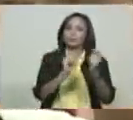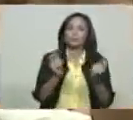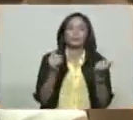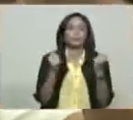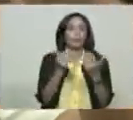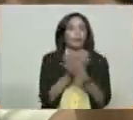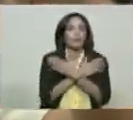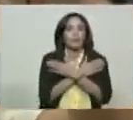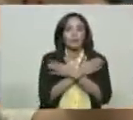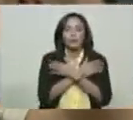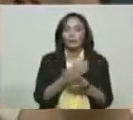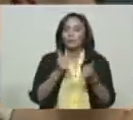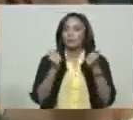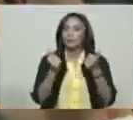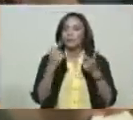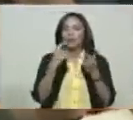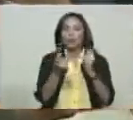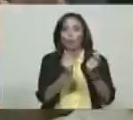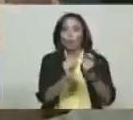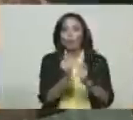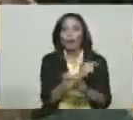felicito.